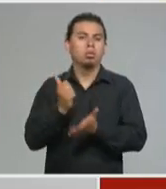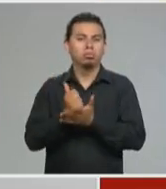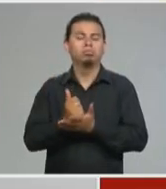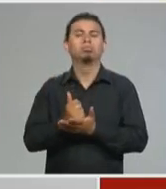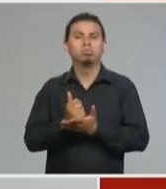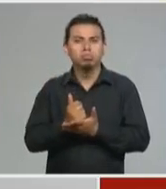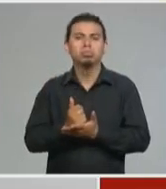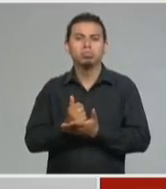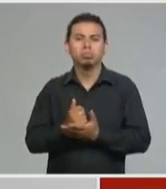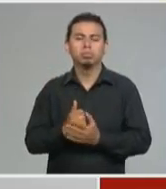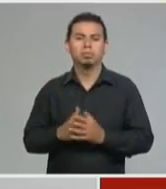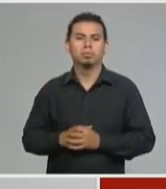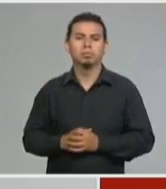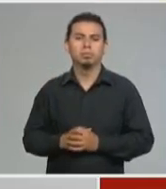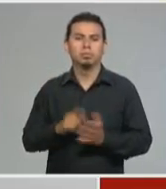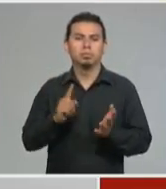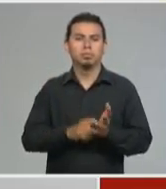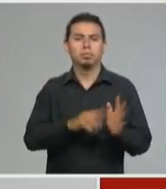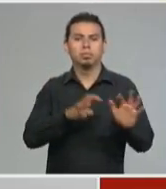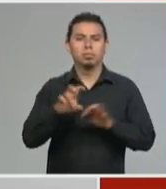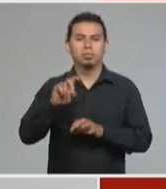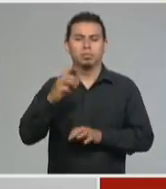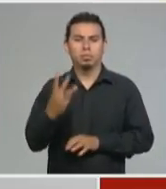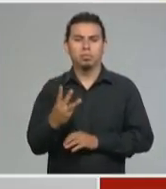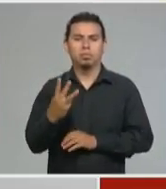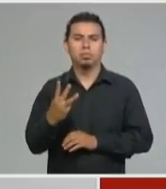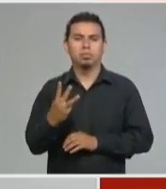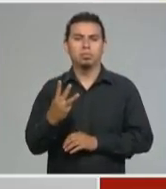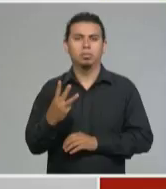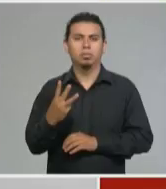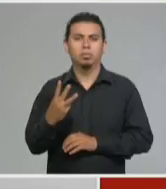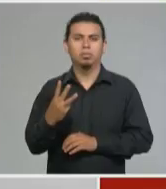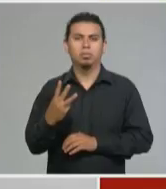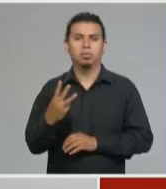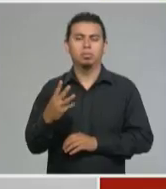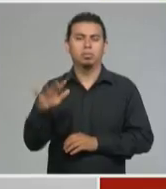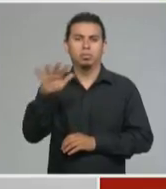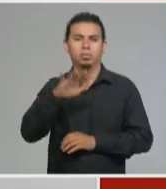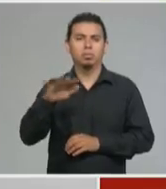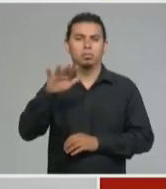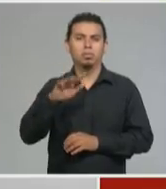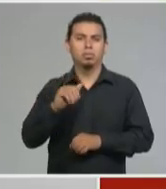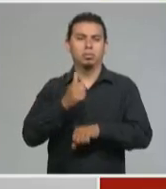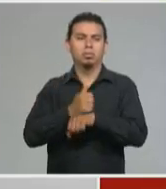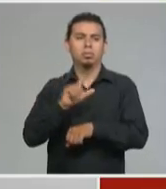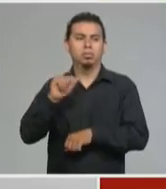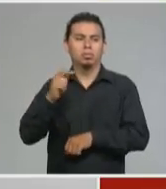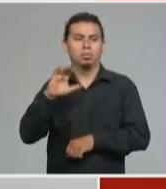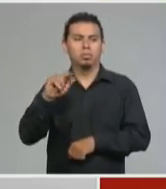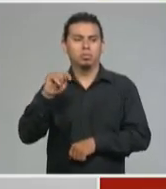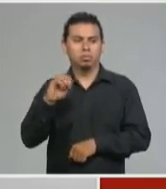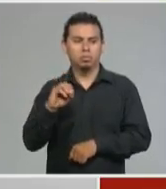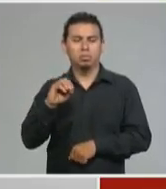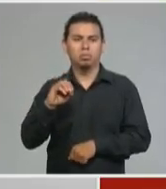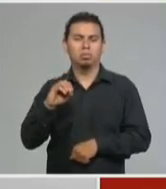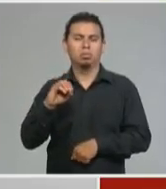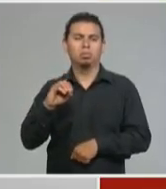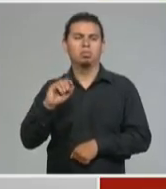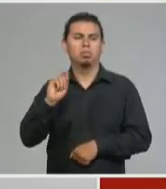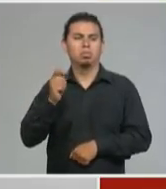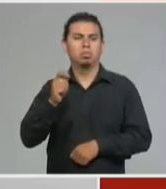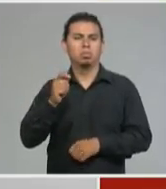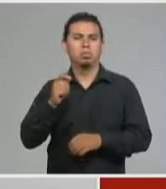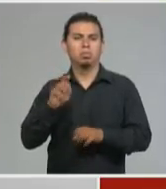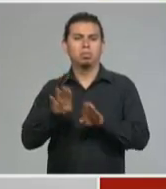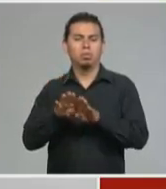entorno. En 1933, el escritor inglés Aldous Huxley la visitó. Le pareció majestuosa y de